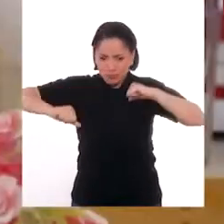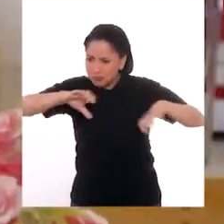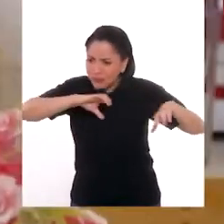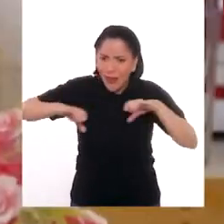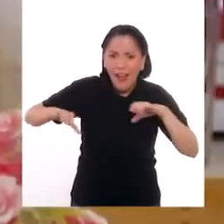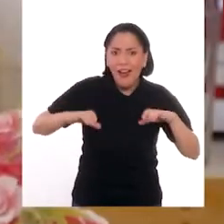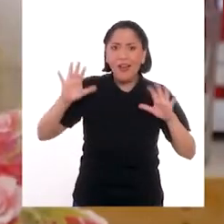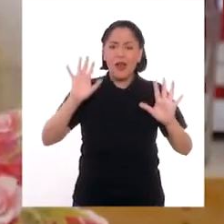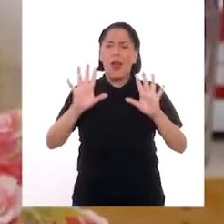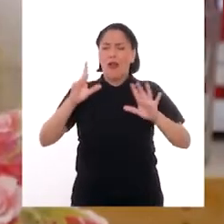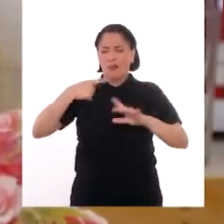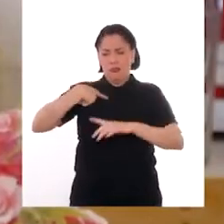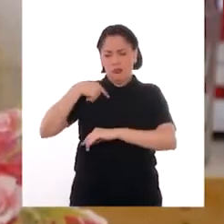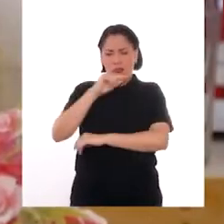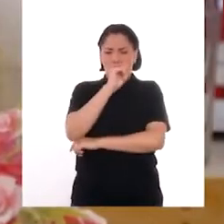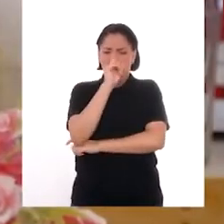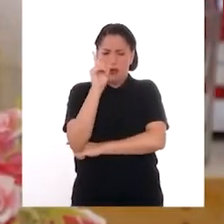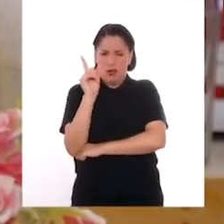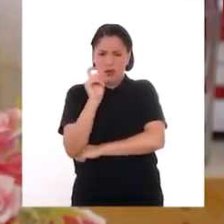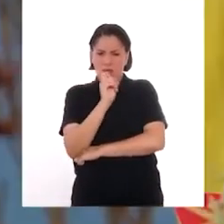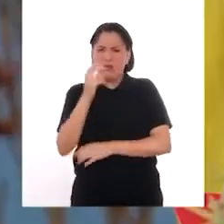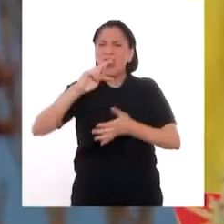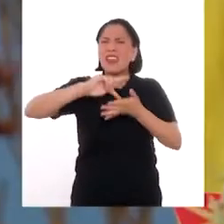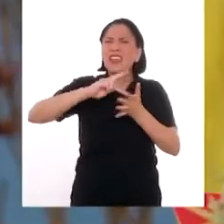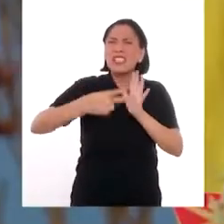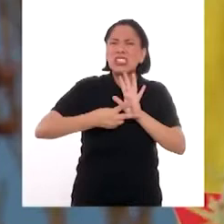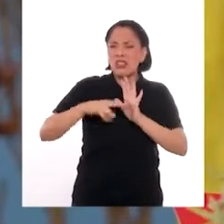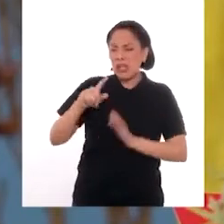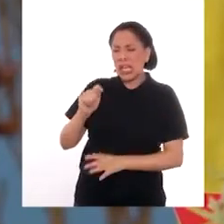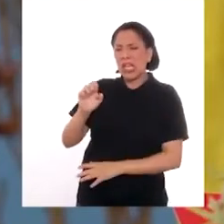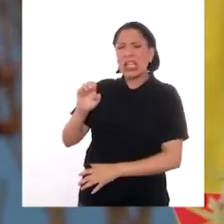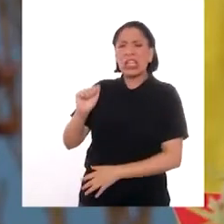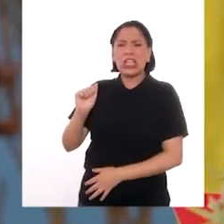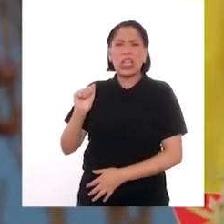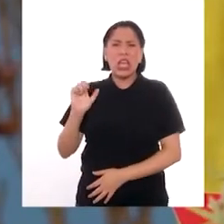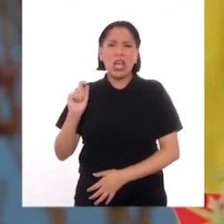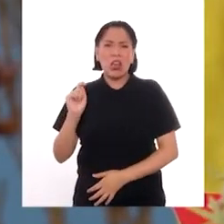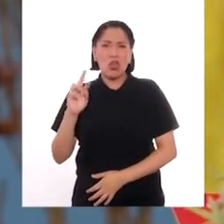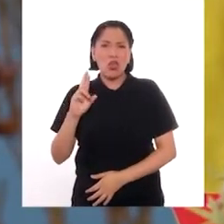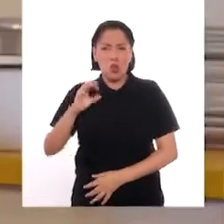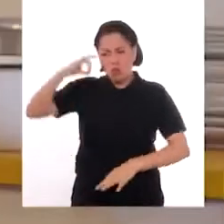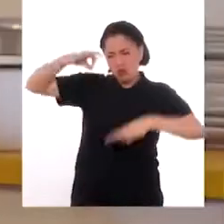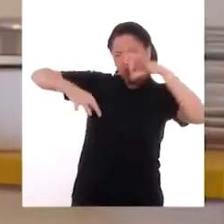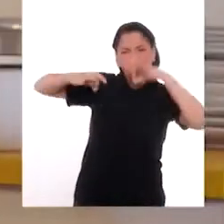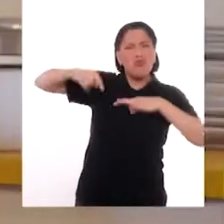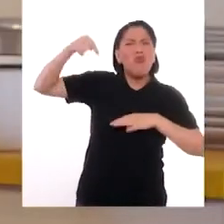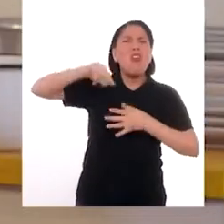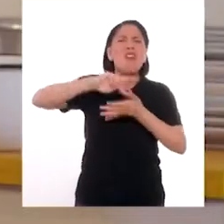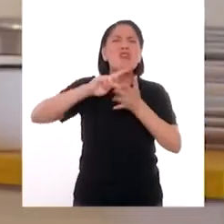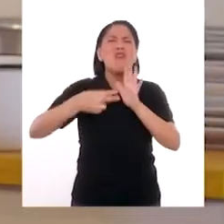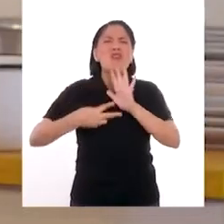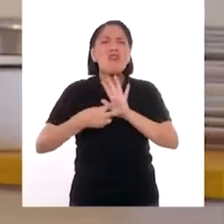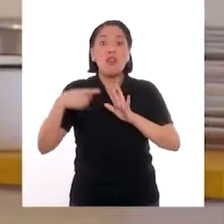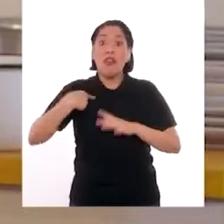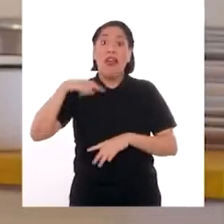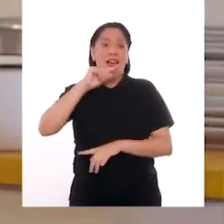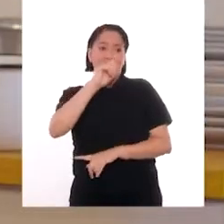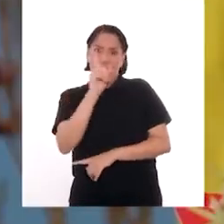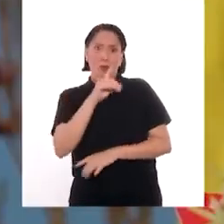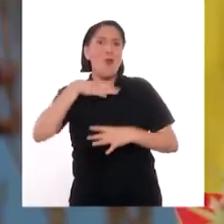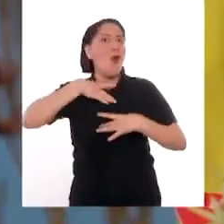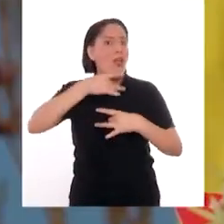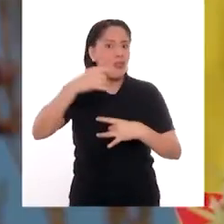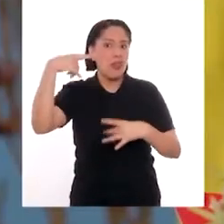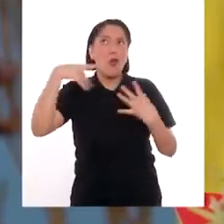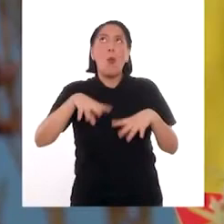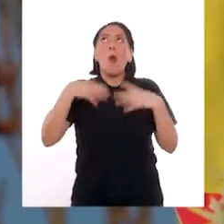Yo tengo una pregunta. ¿Qué es el teatro? Ay, esa es una muy buena pregunta, Nico. Y mamá